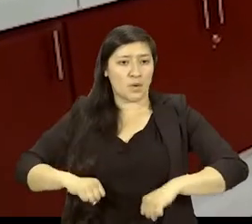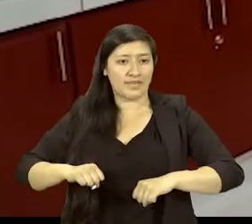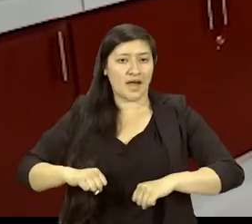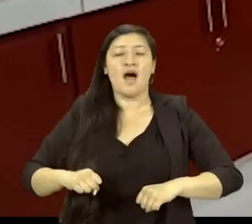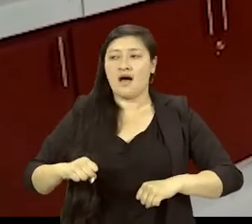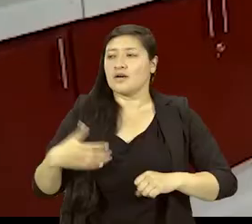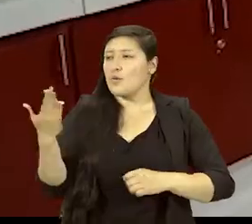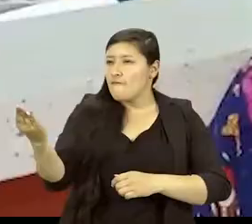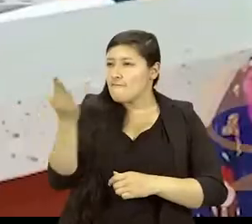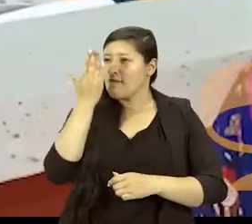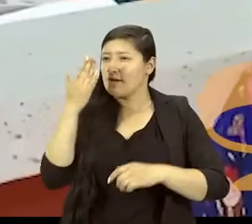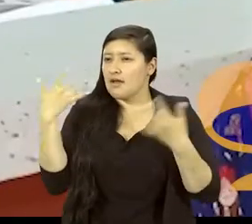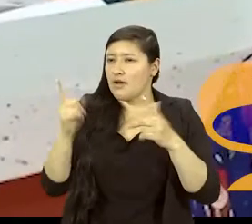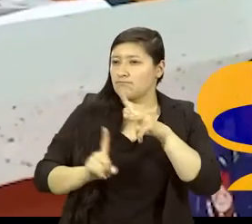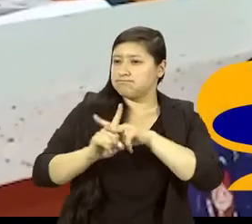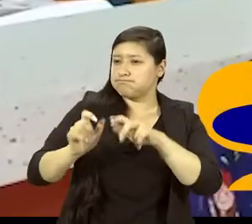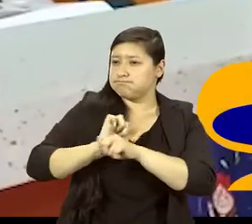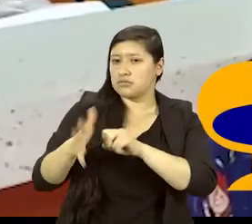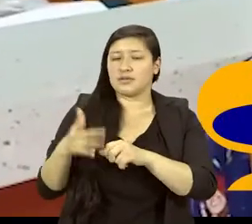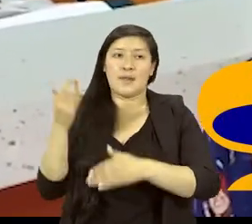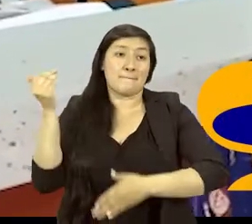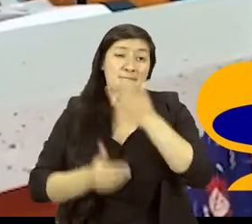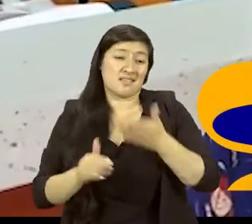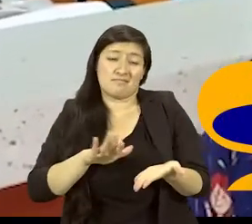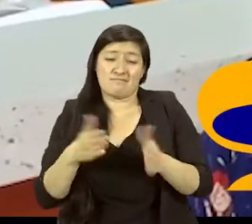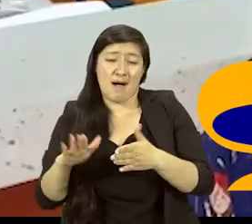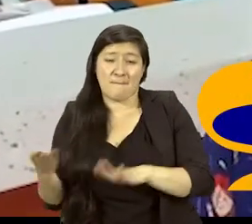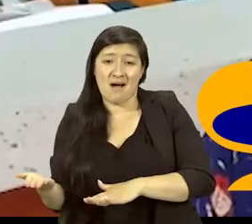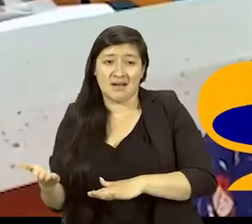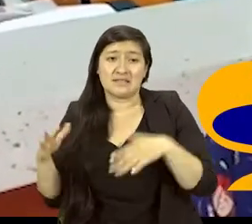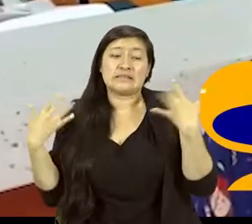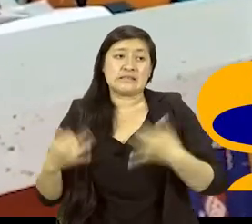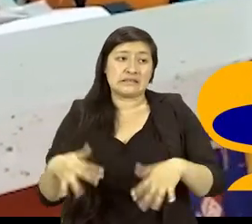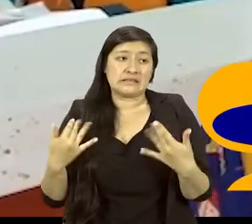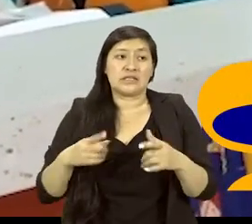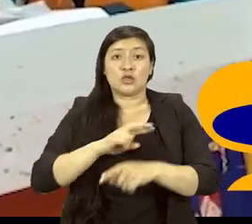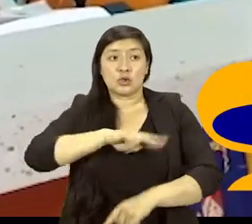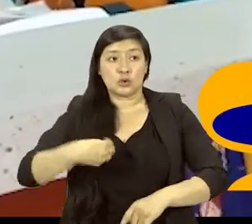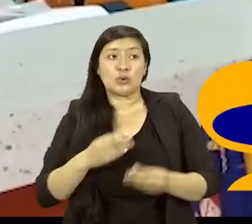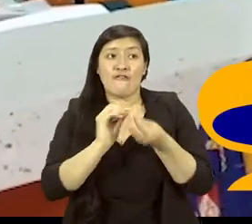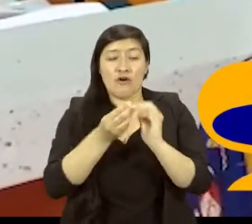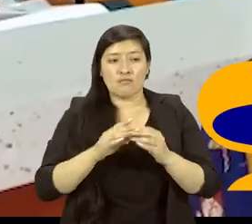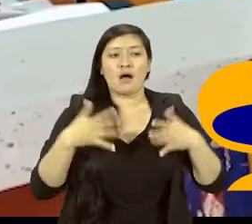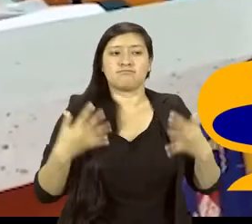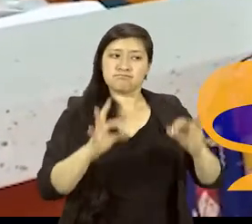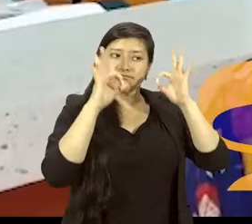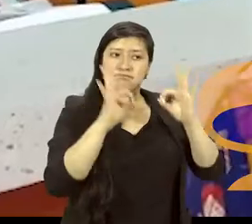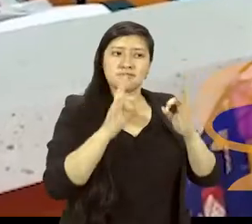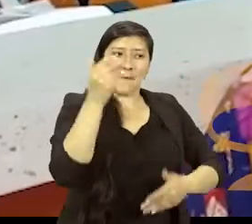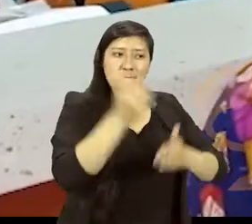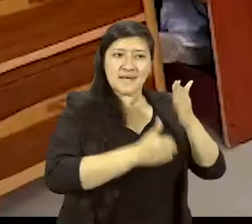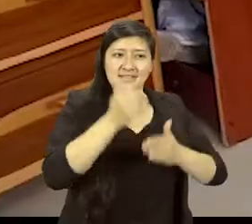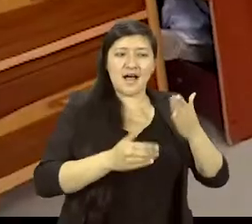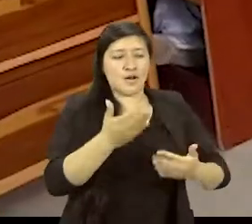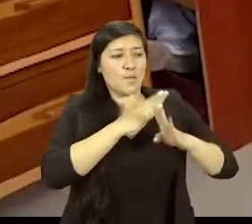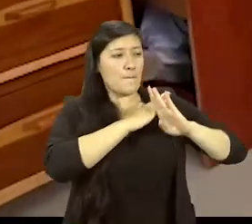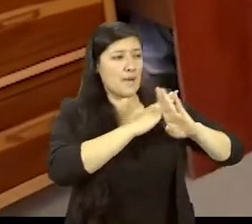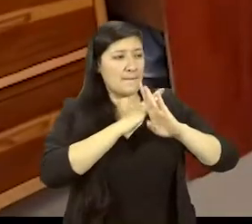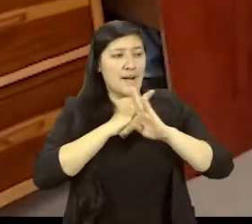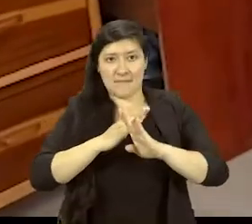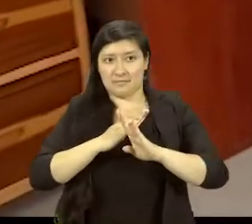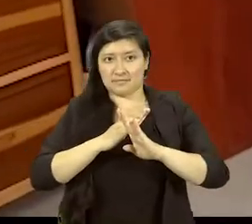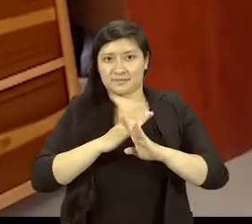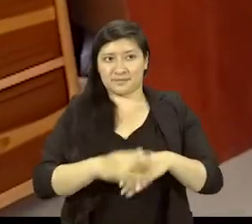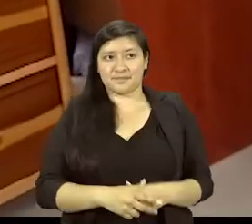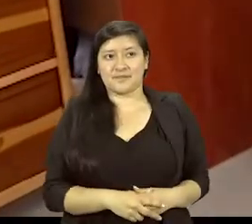podamos enfrentar este virus que ha sido letal desde que inició. Ha sido la manera eficaz de empezar a